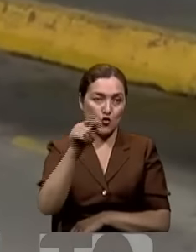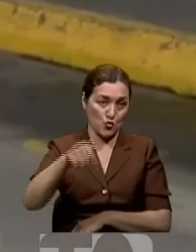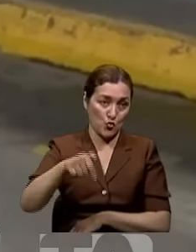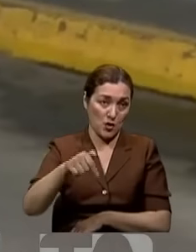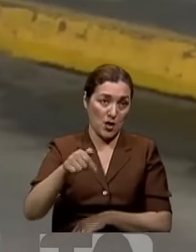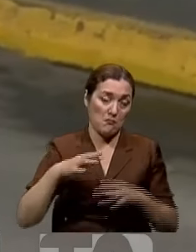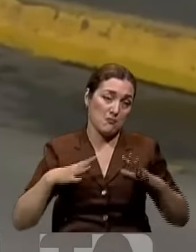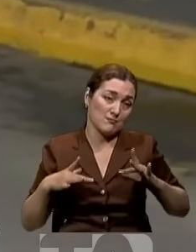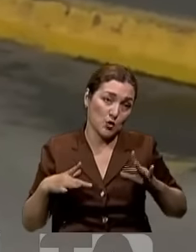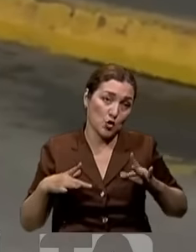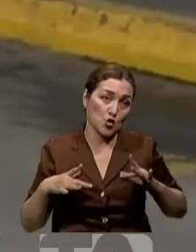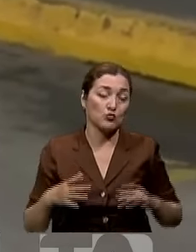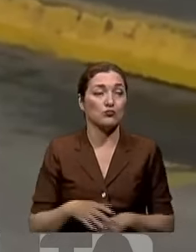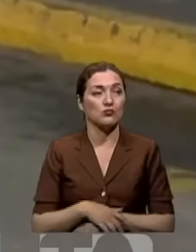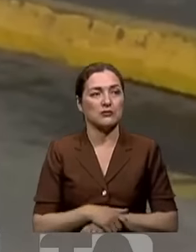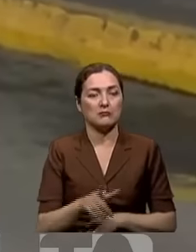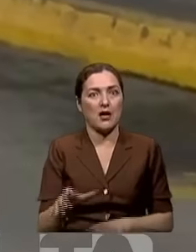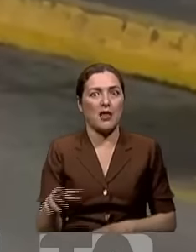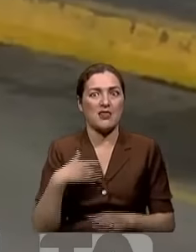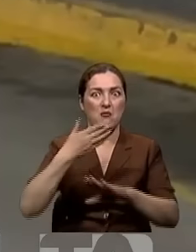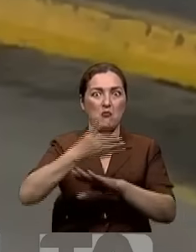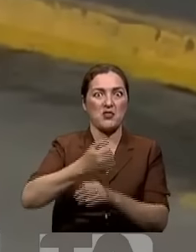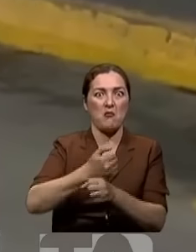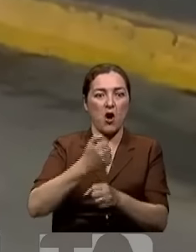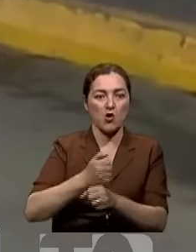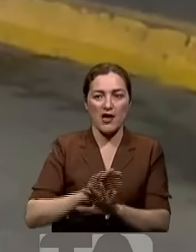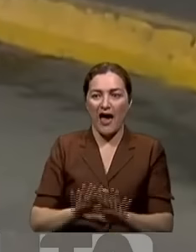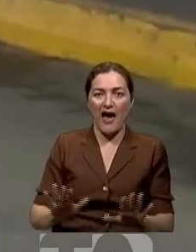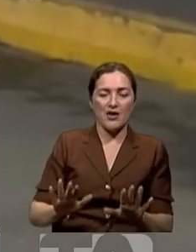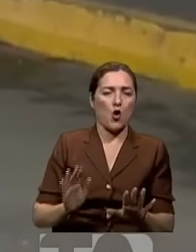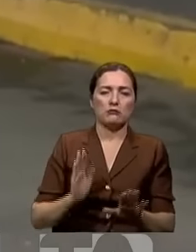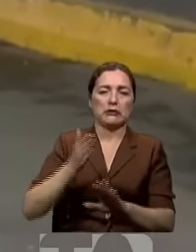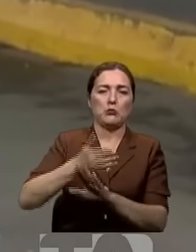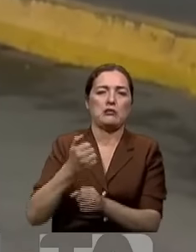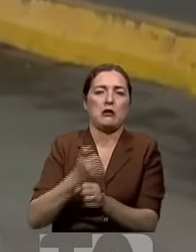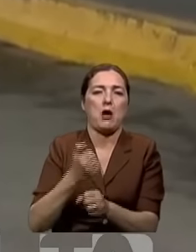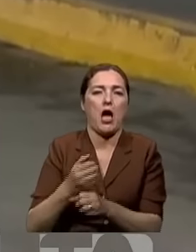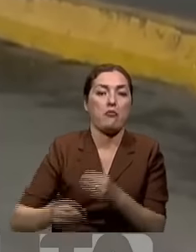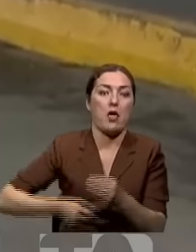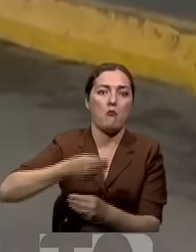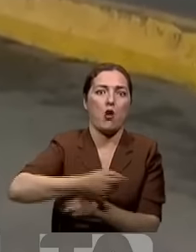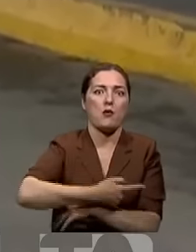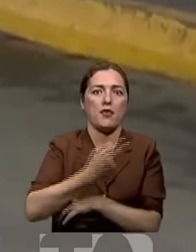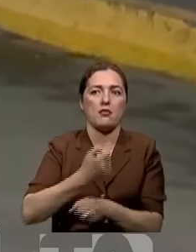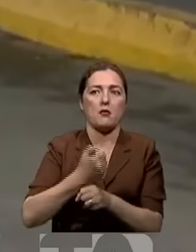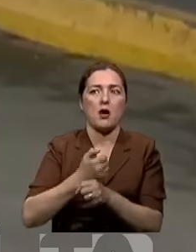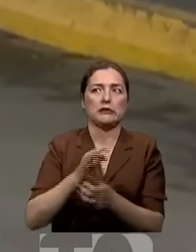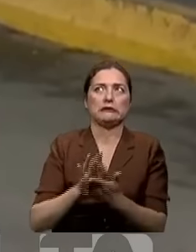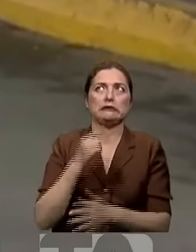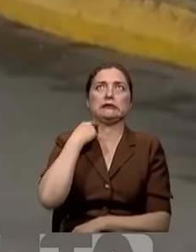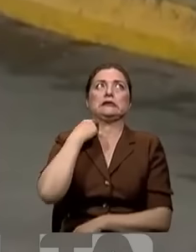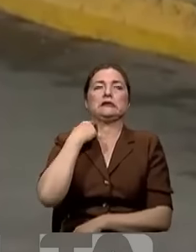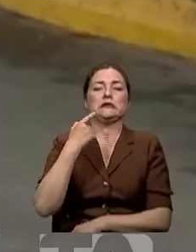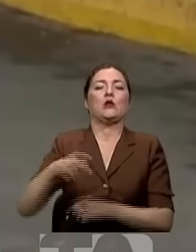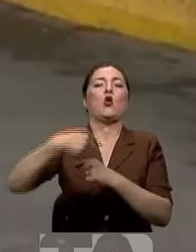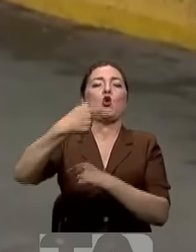que deberá ser recuperada. Les contamos que en las terminales de Quitumbe y Carcelén se espera la salida